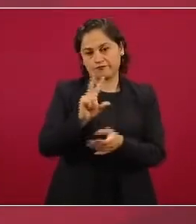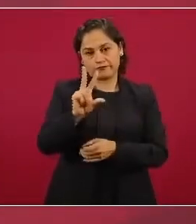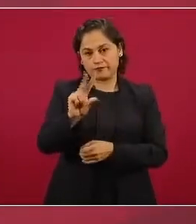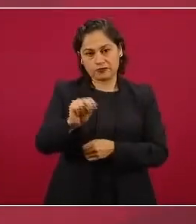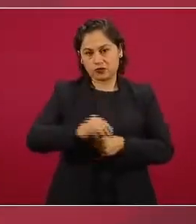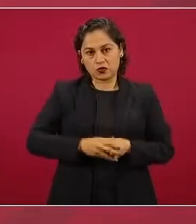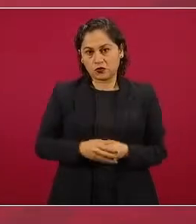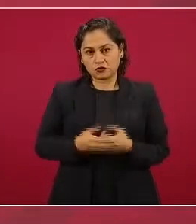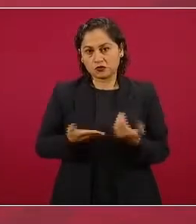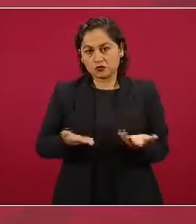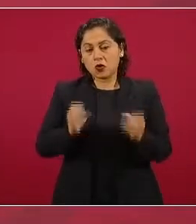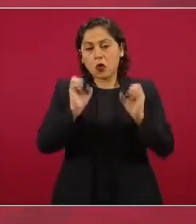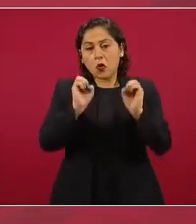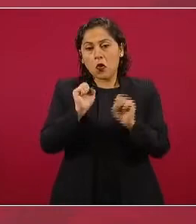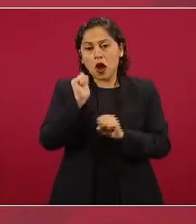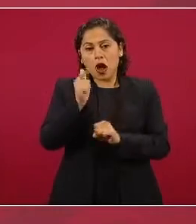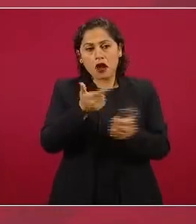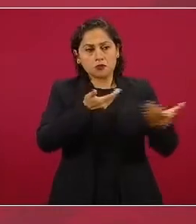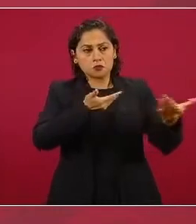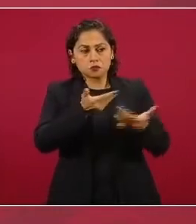o algún instrumento de esa naturaleza.